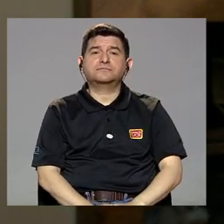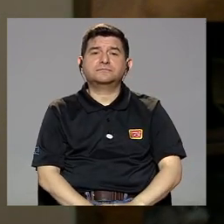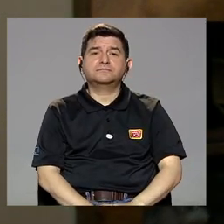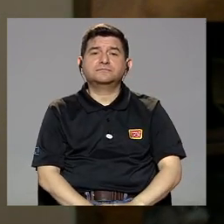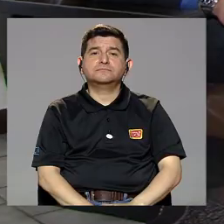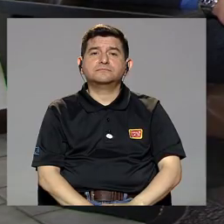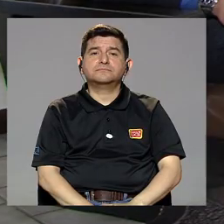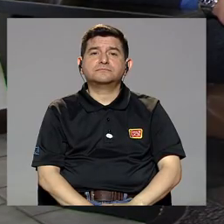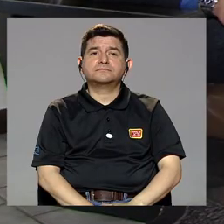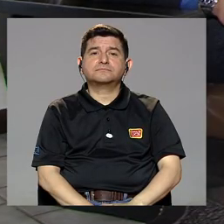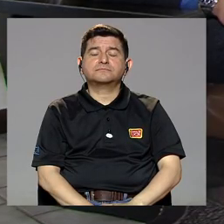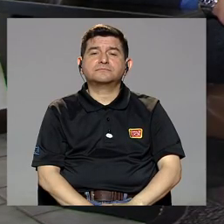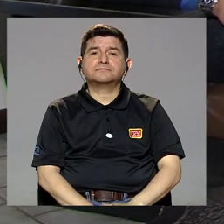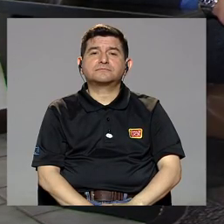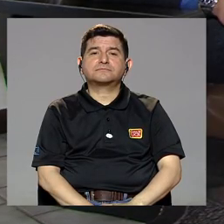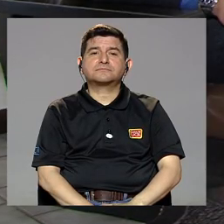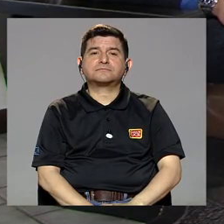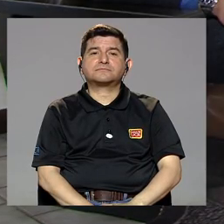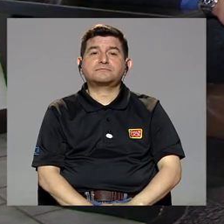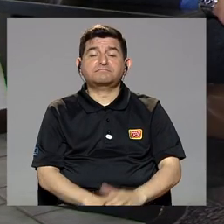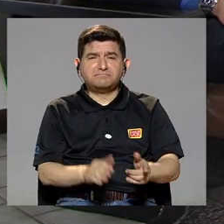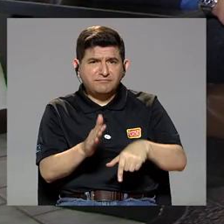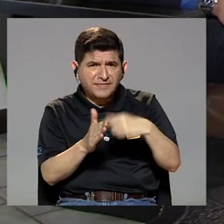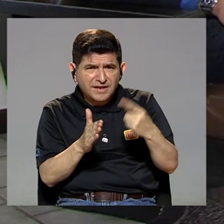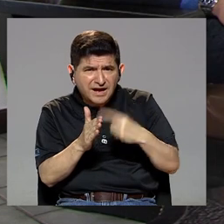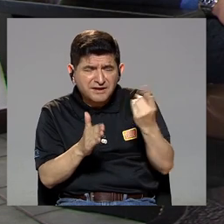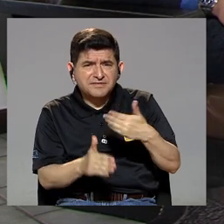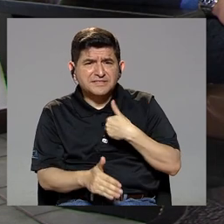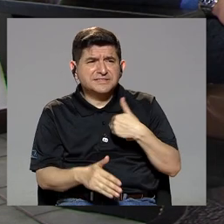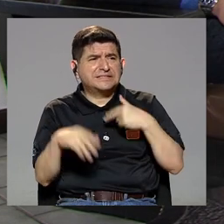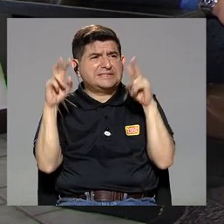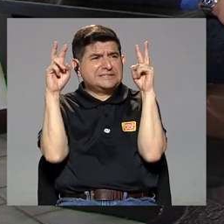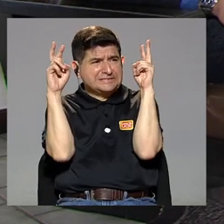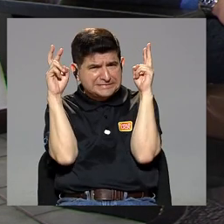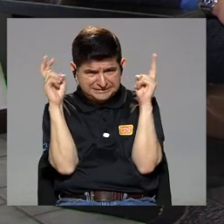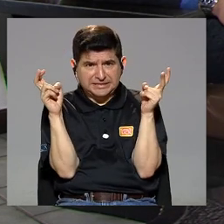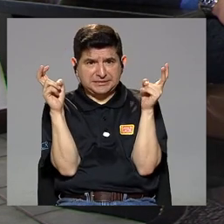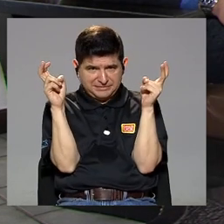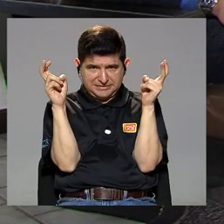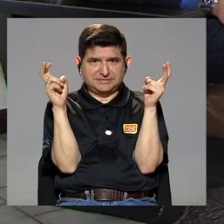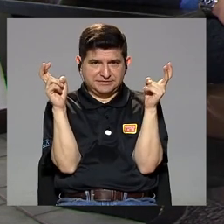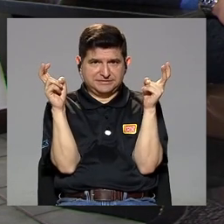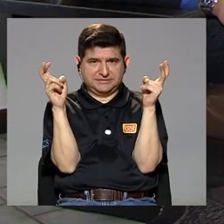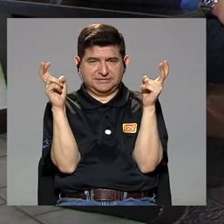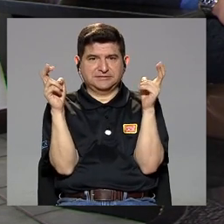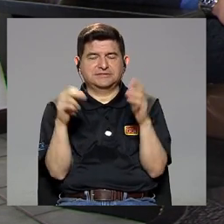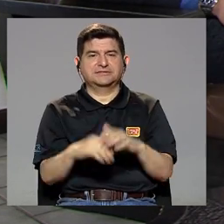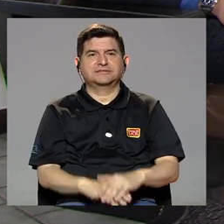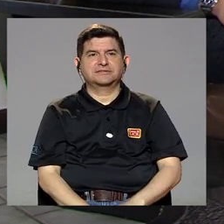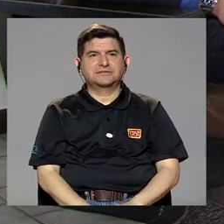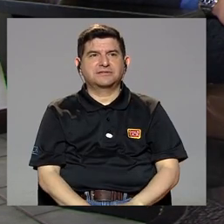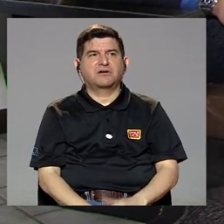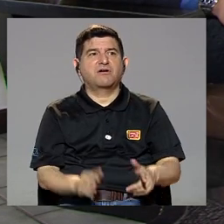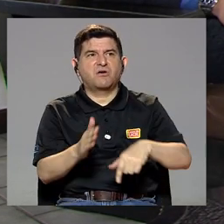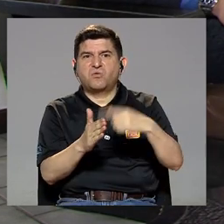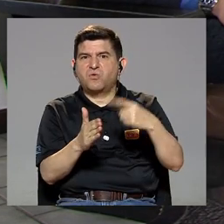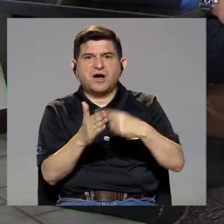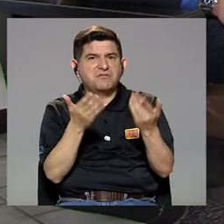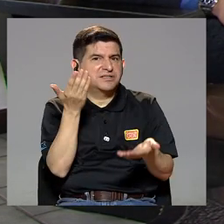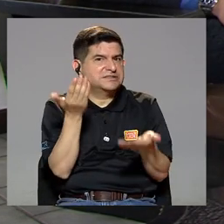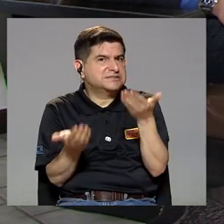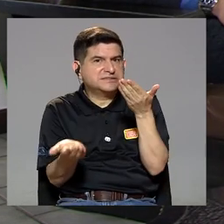y a veces tenía temas y a veces no es tan tan